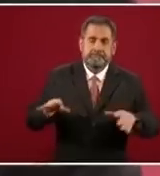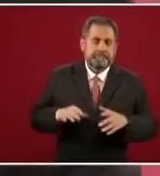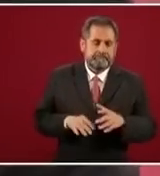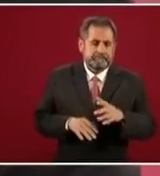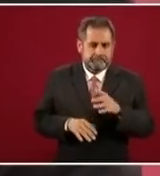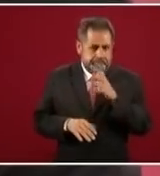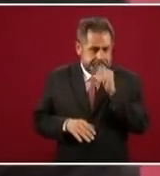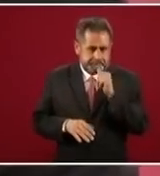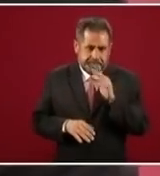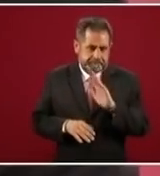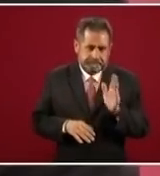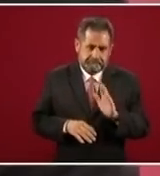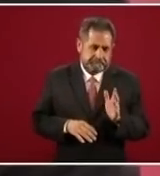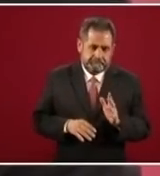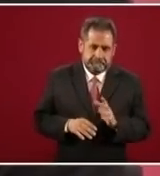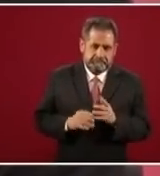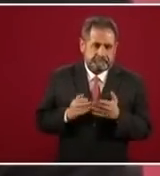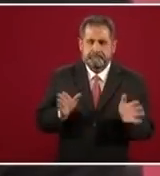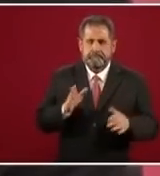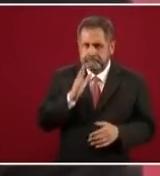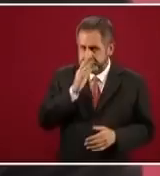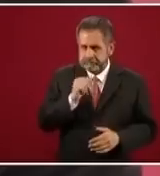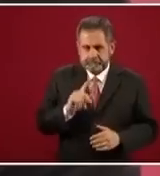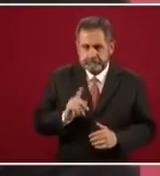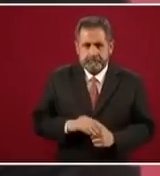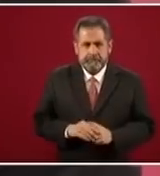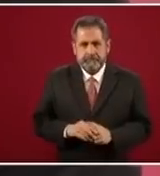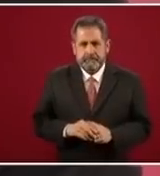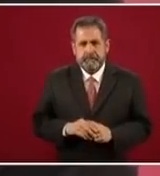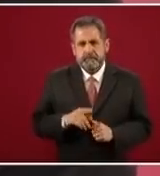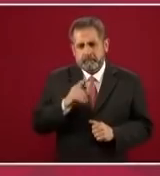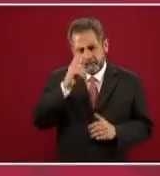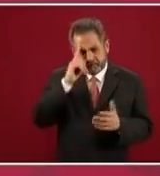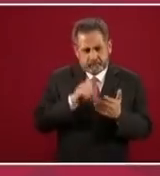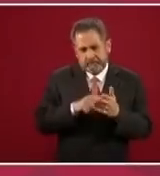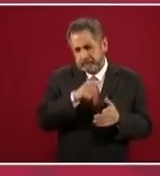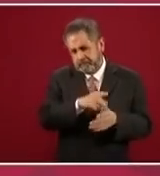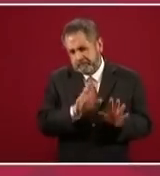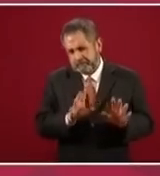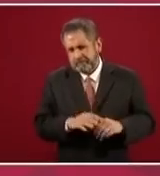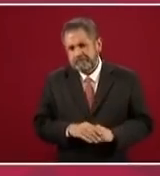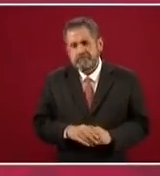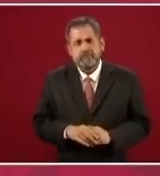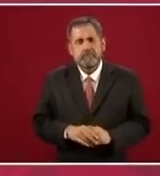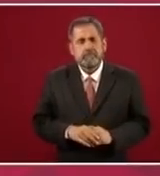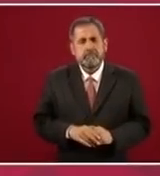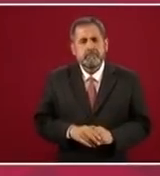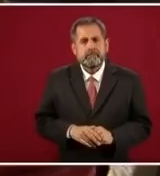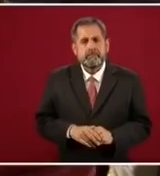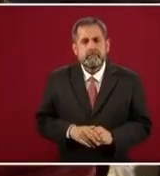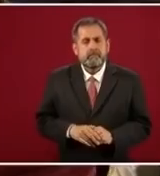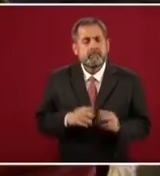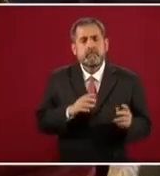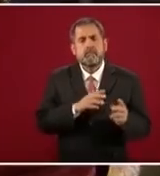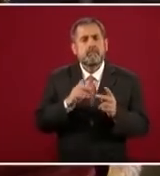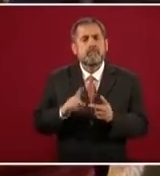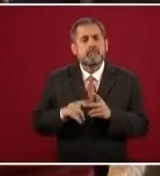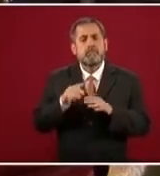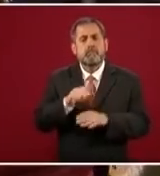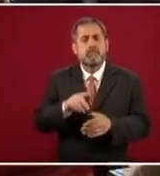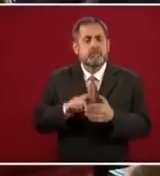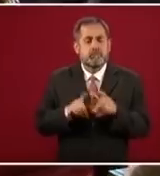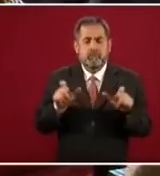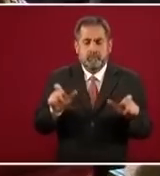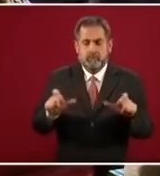haya paso abierto. Creo que a eso se debe, ¿no? O sea, en lo que corresponde a la